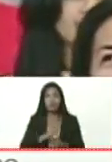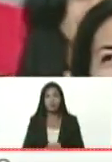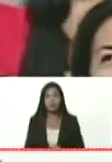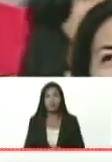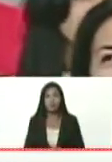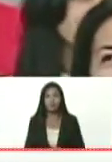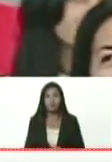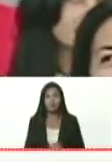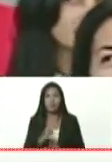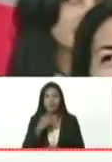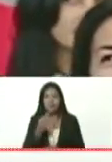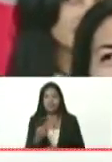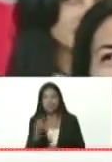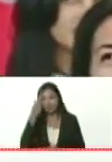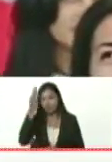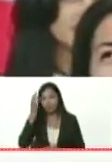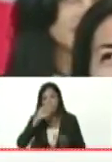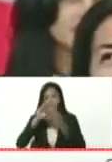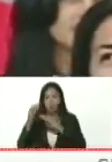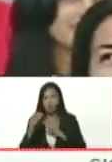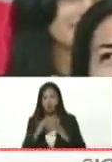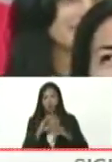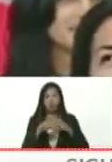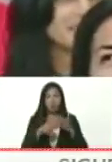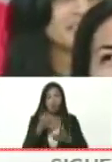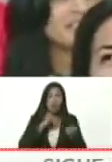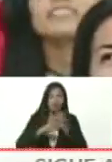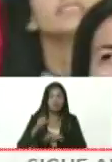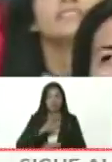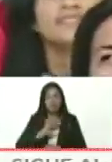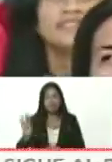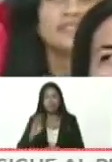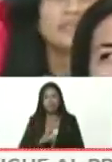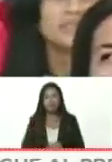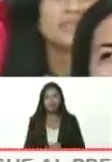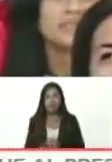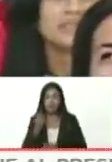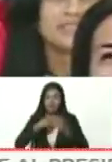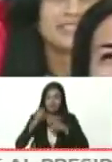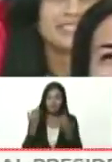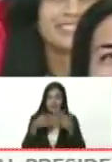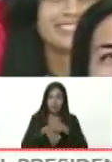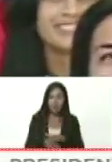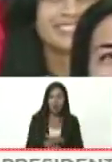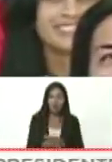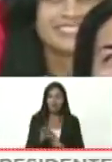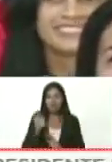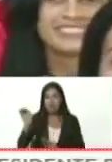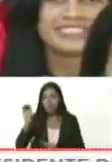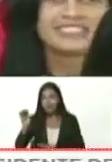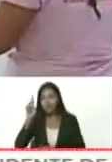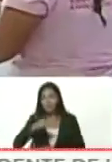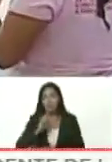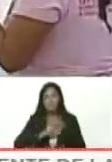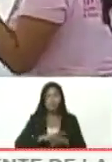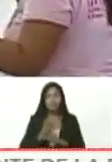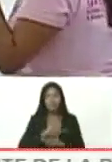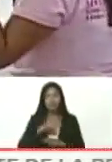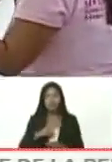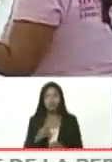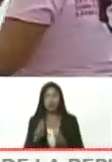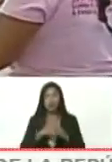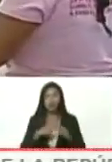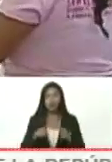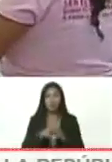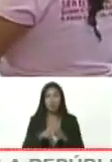decirle que los consejos comunales estamos en la defensa de la patria, en la defensa integral de la nación, presidente, porque estamos conformando